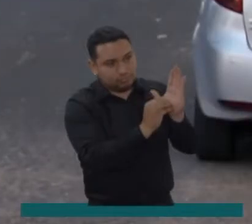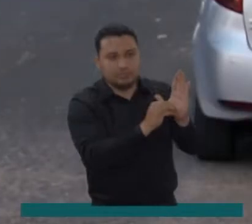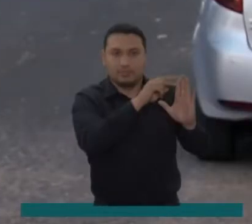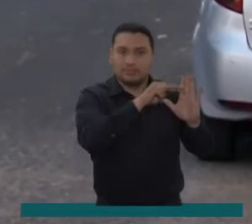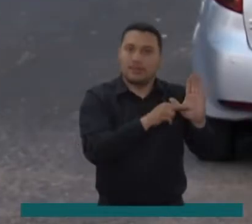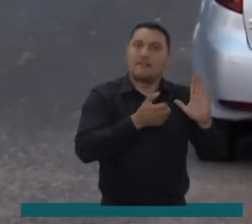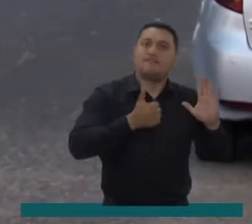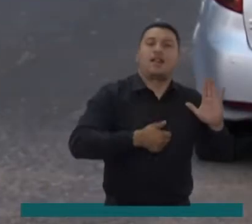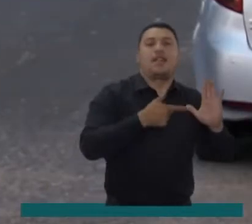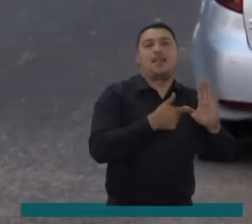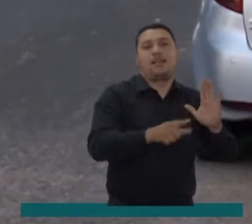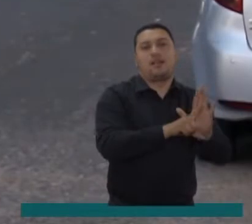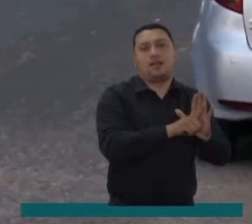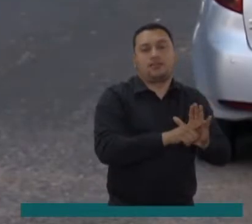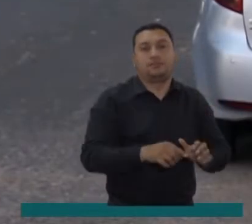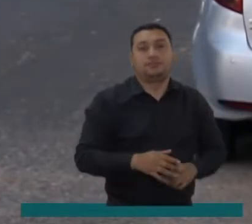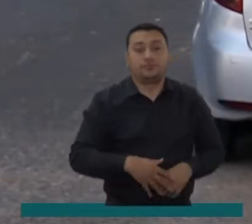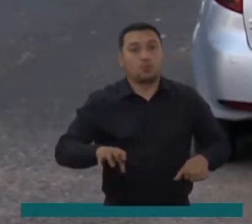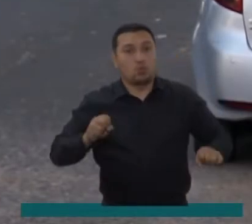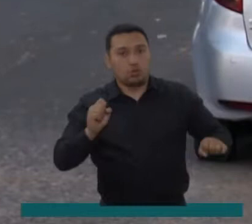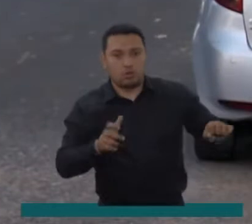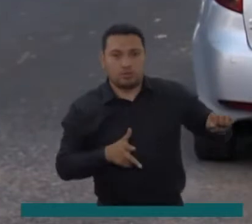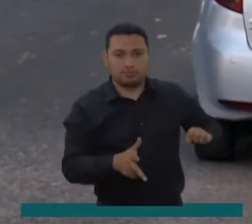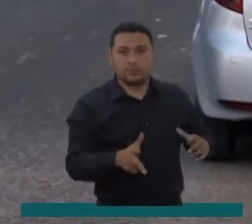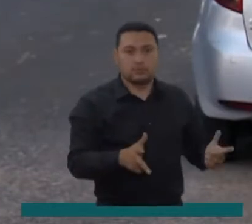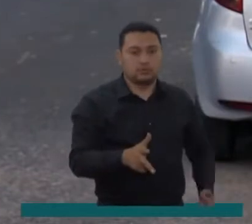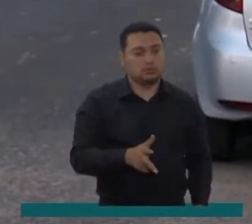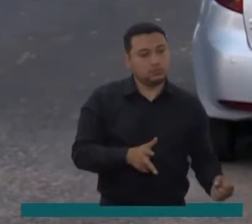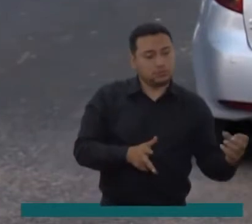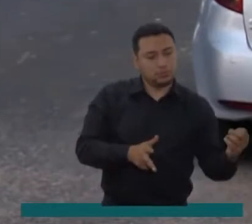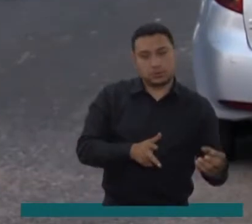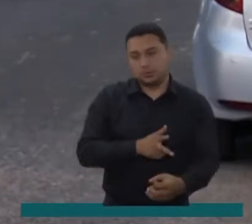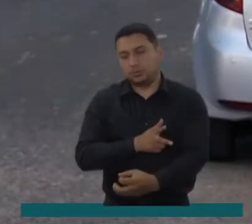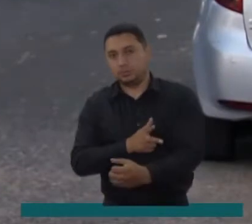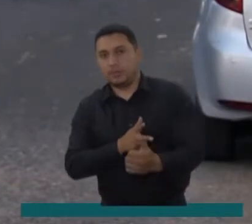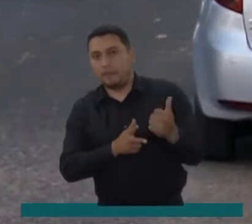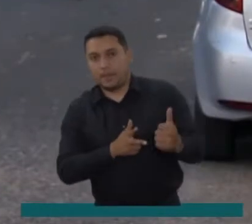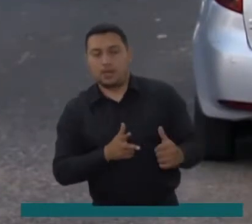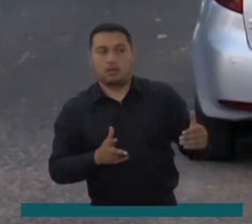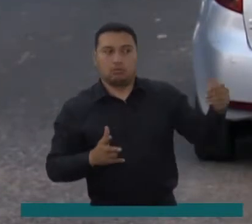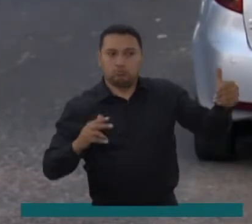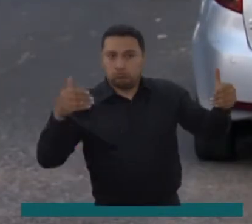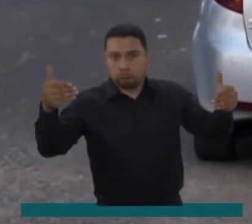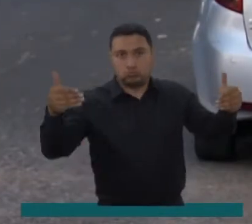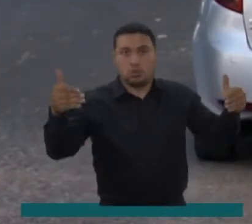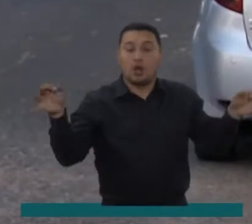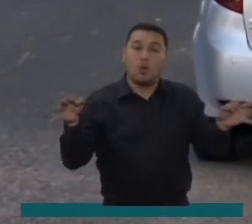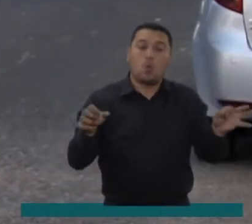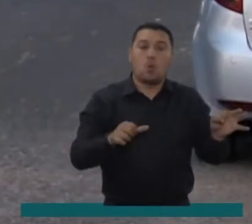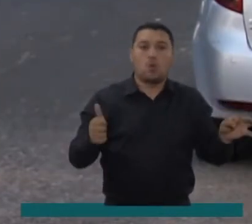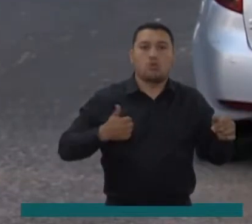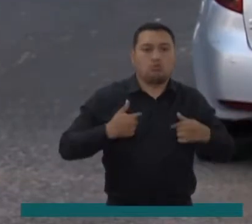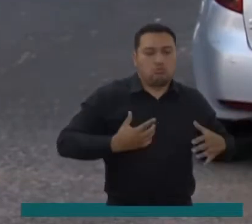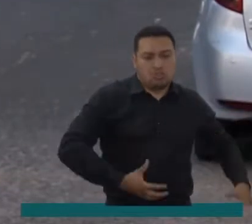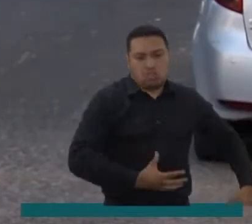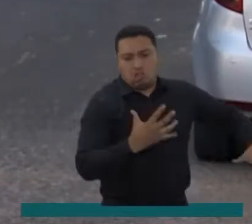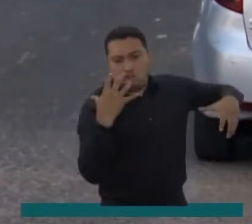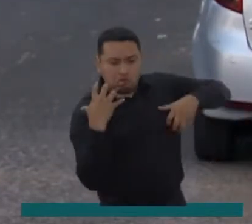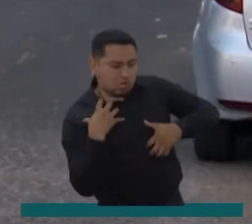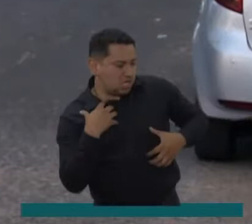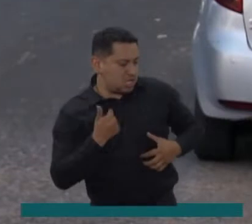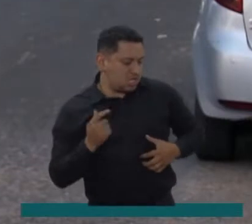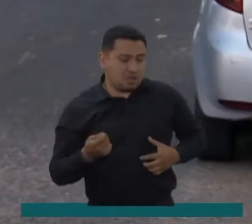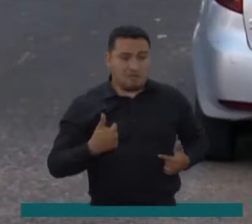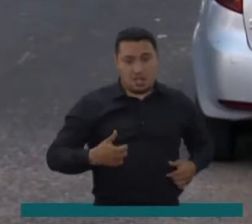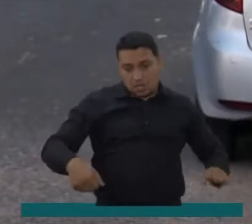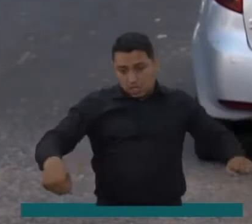deberán transitar ocupando un solo carril, tener luces direccionales, espejo retrovisor. No se podrá transportar objetos que disminuyan la